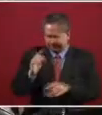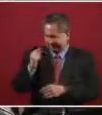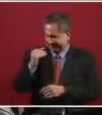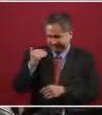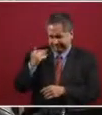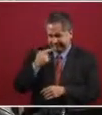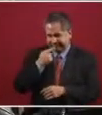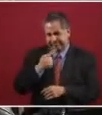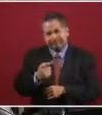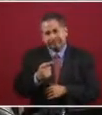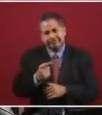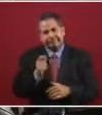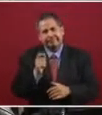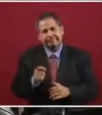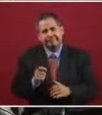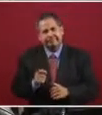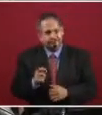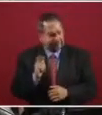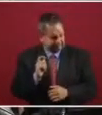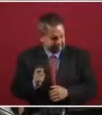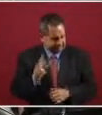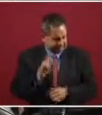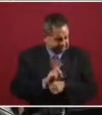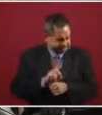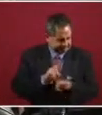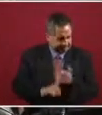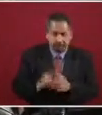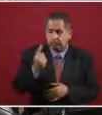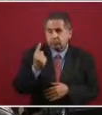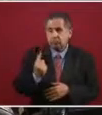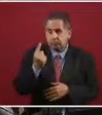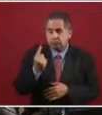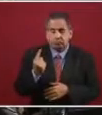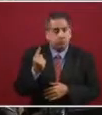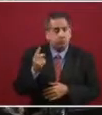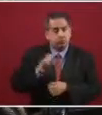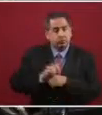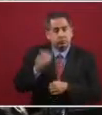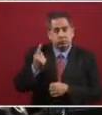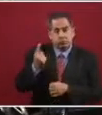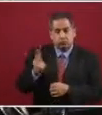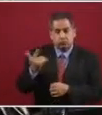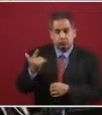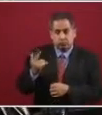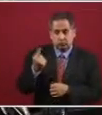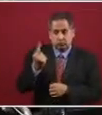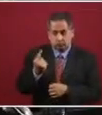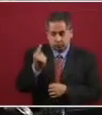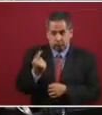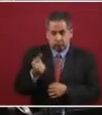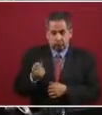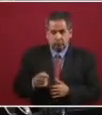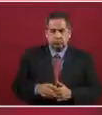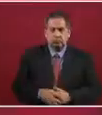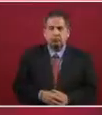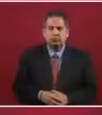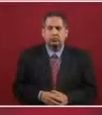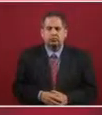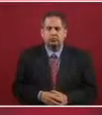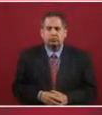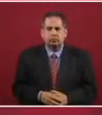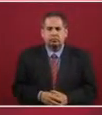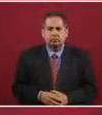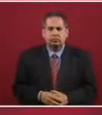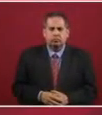cercano fue el día primero de julio. No, pero aquí en la conferencia